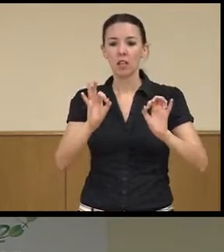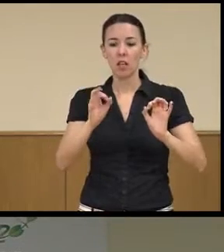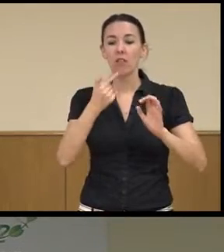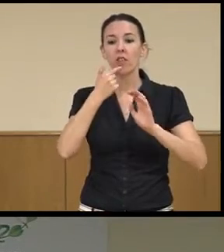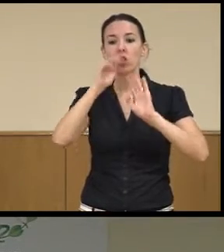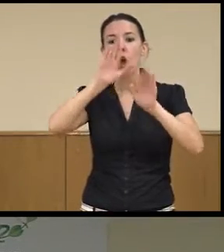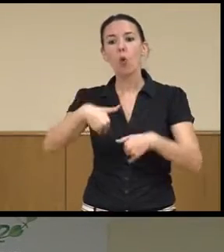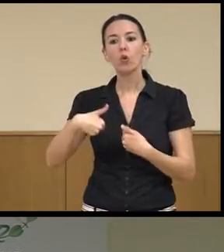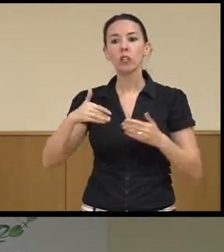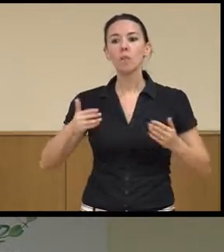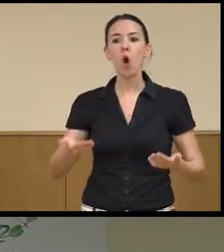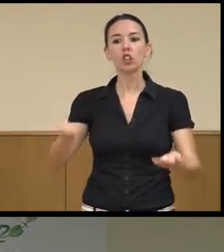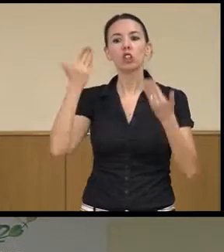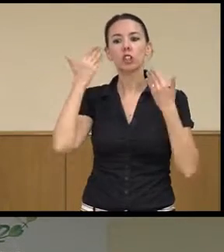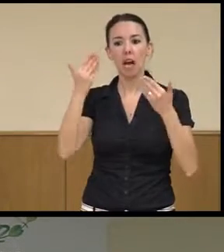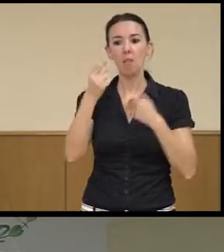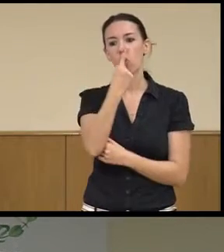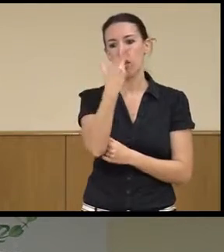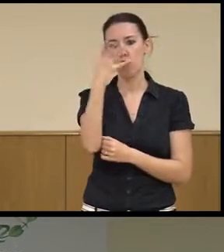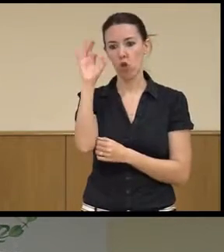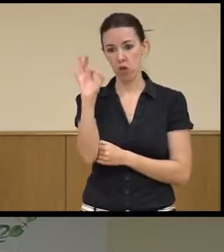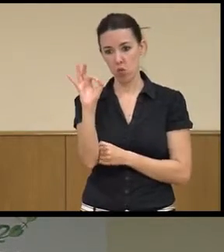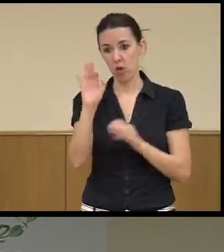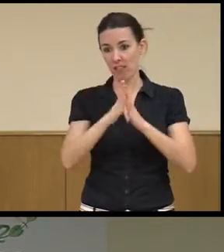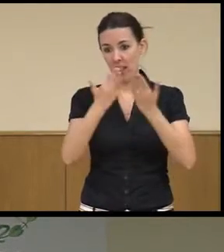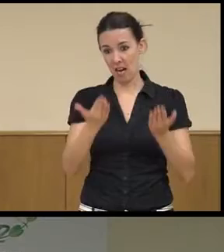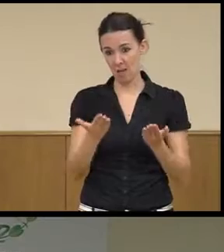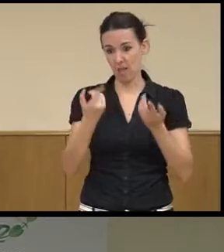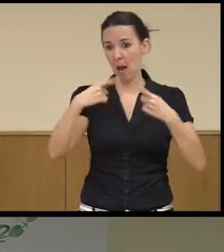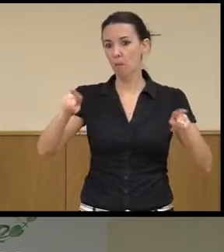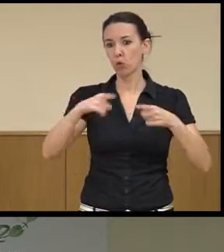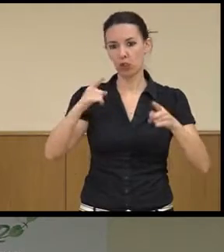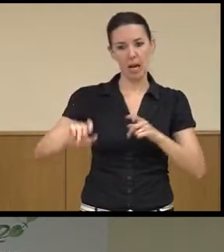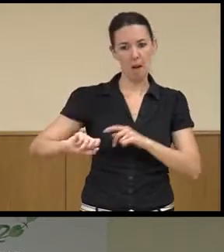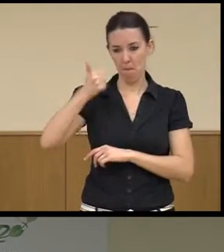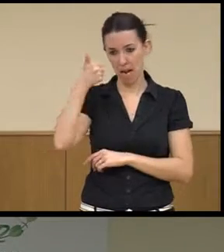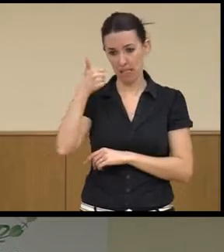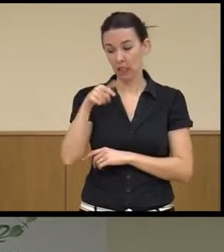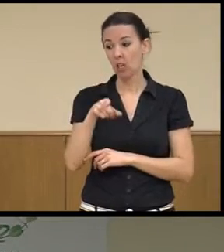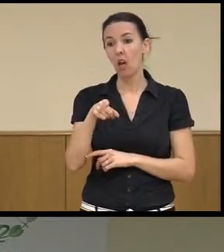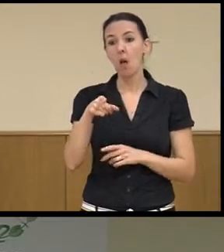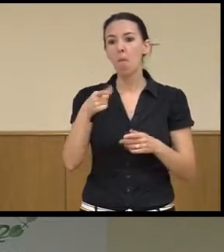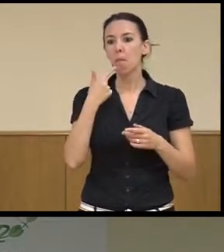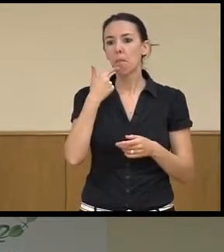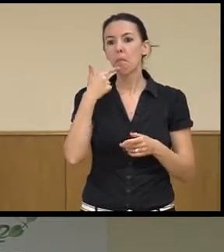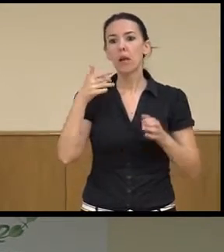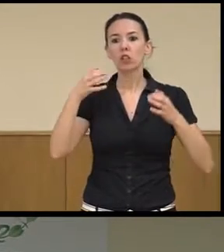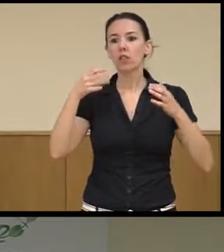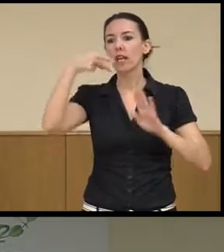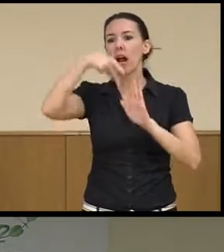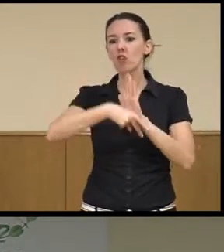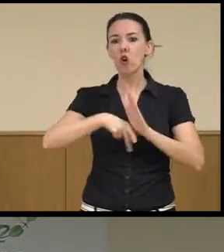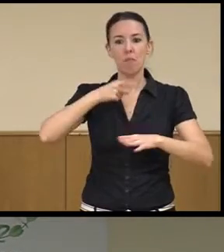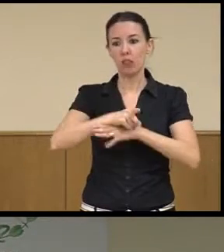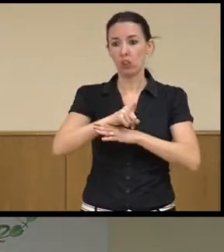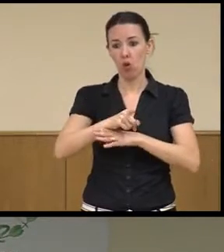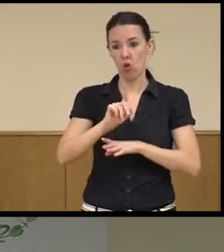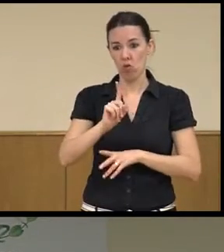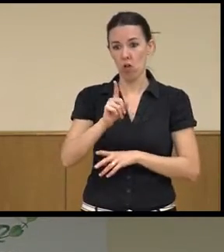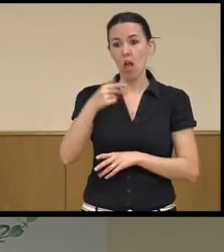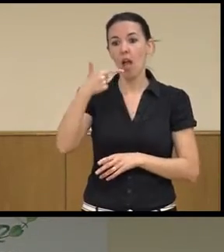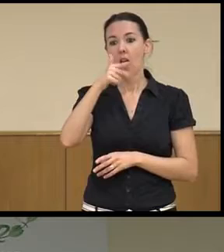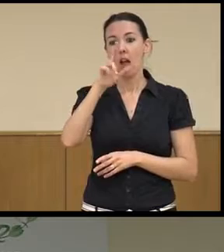el último salmo de la colección, el 150, y el más musical de todos. Pero no son normas rígidas. El Greco, en